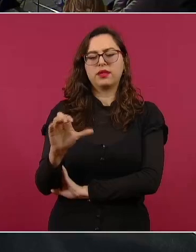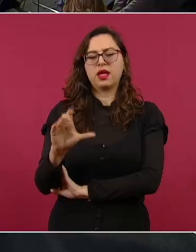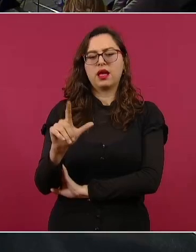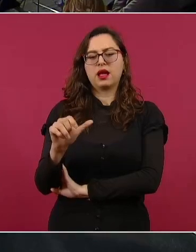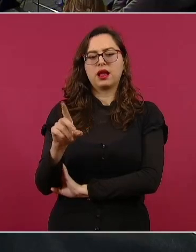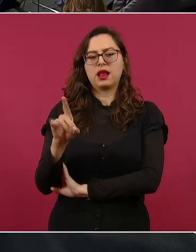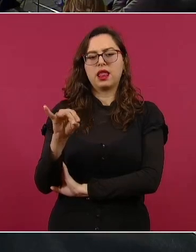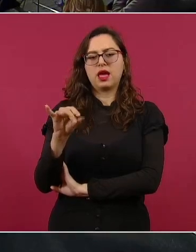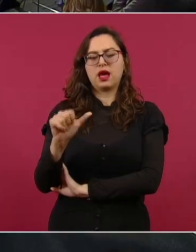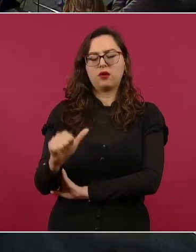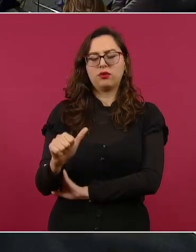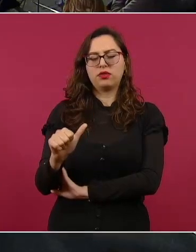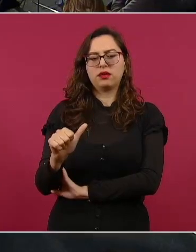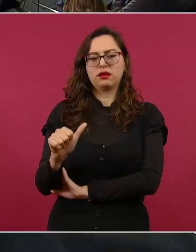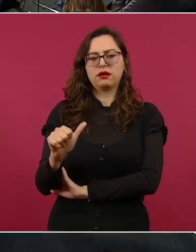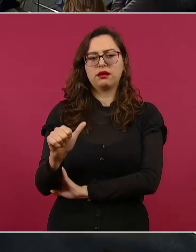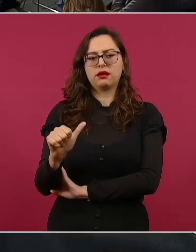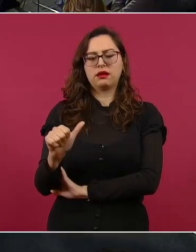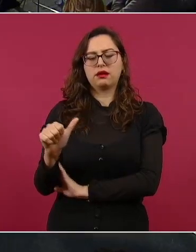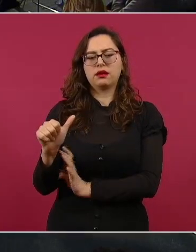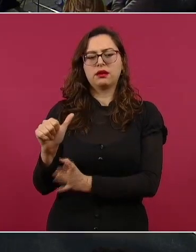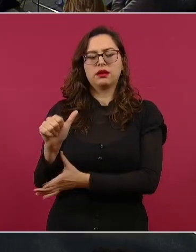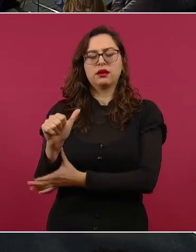Claudia Valderas Espinosa,